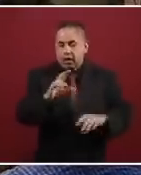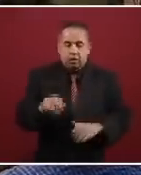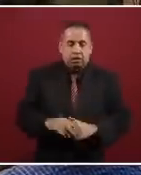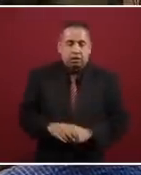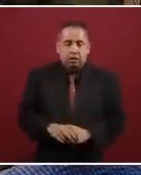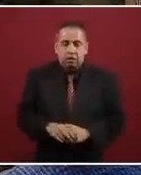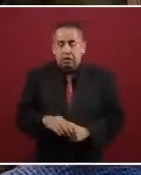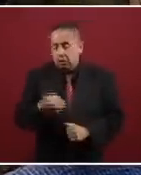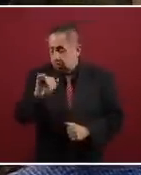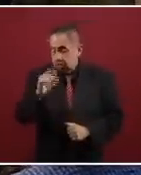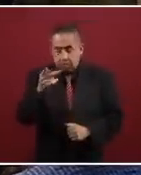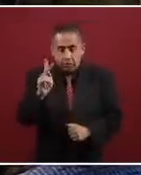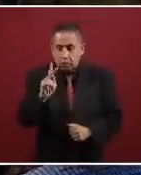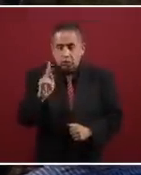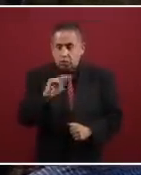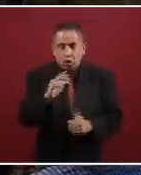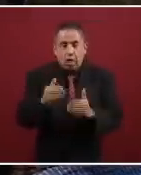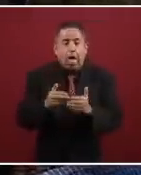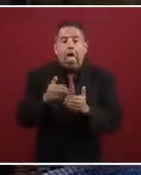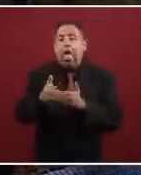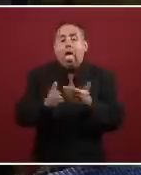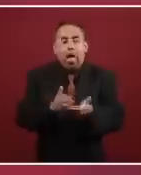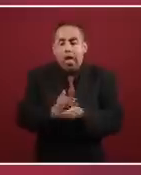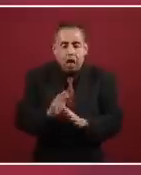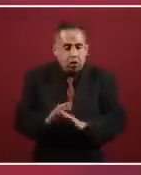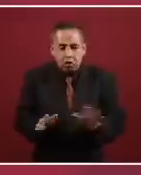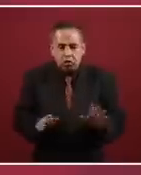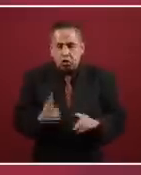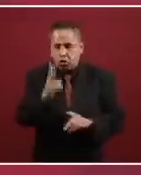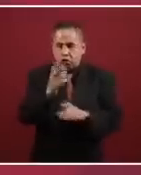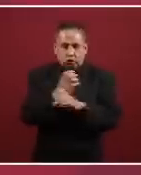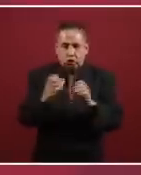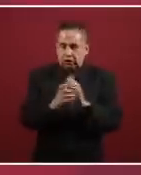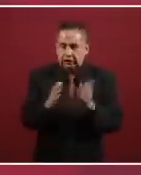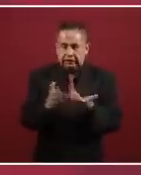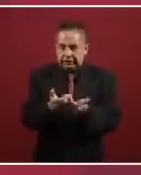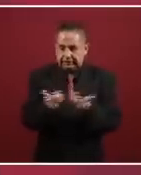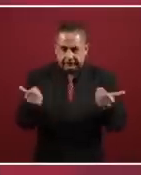Sí, pero no nos adelantemos. O sea, son dos partes